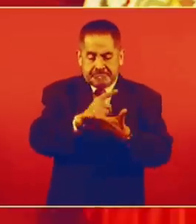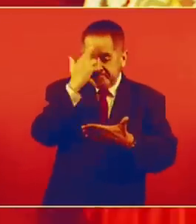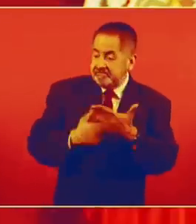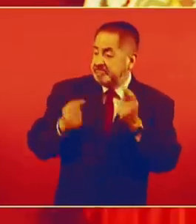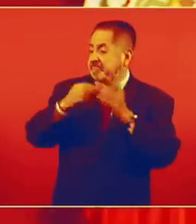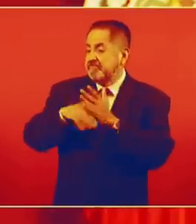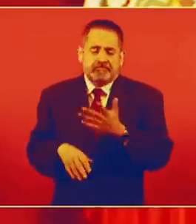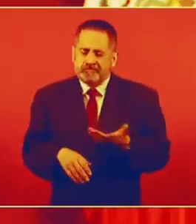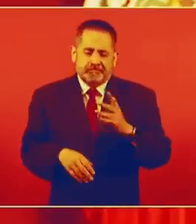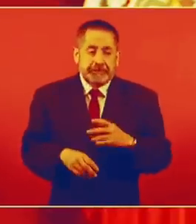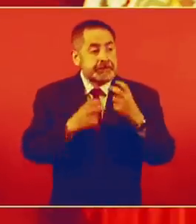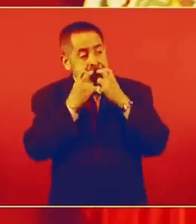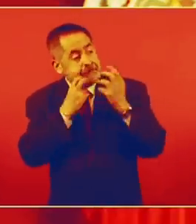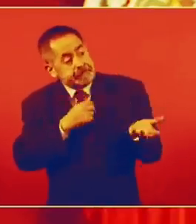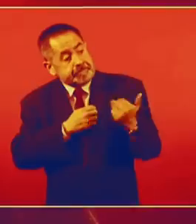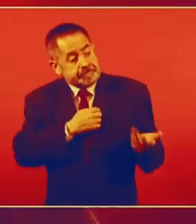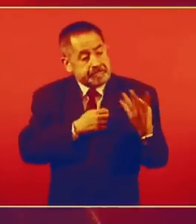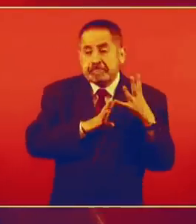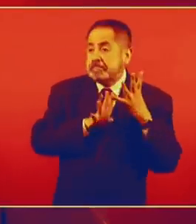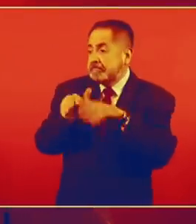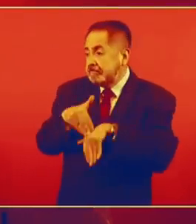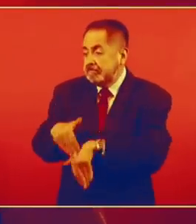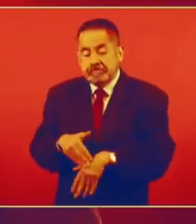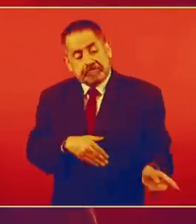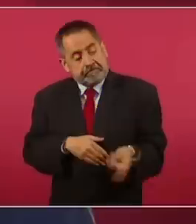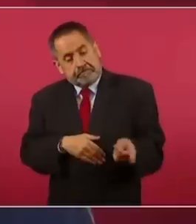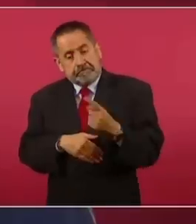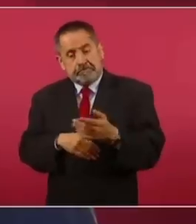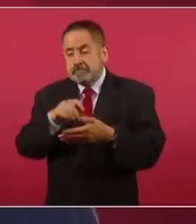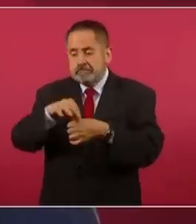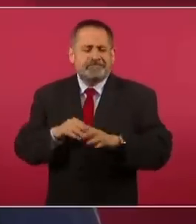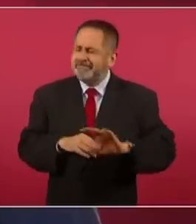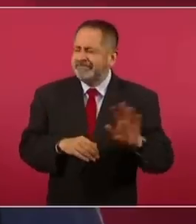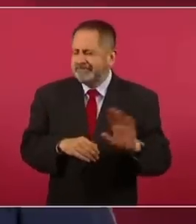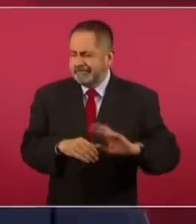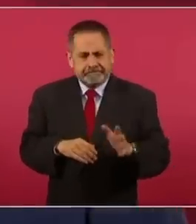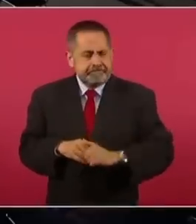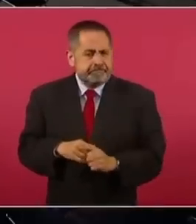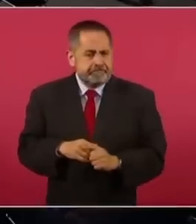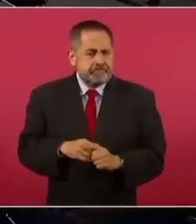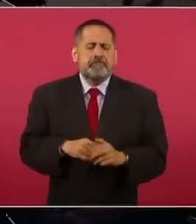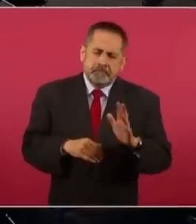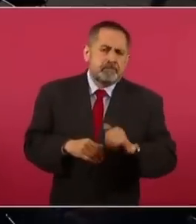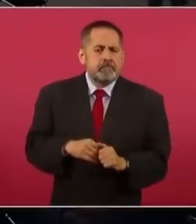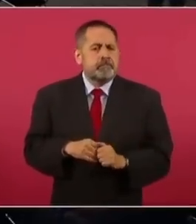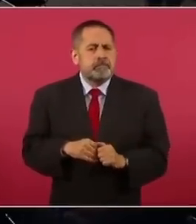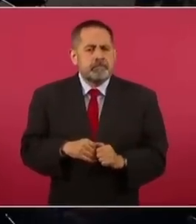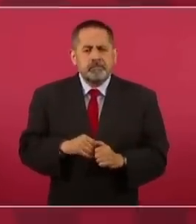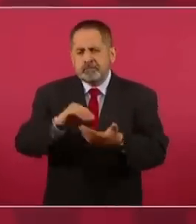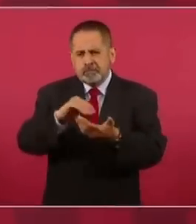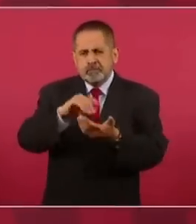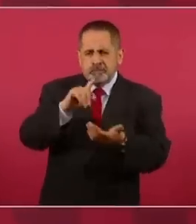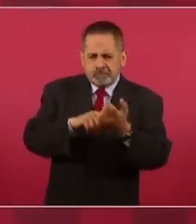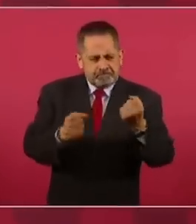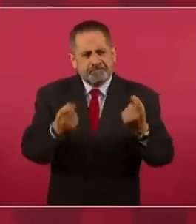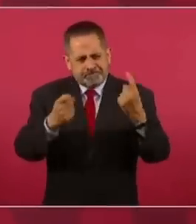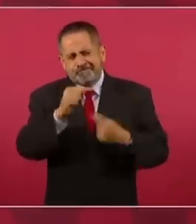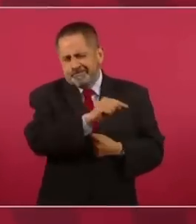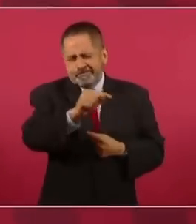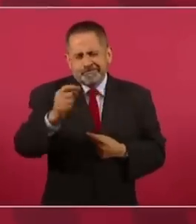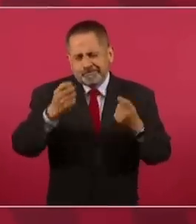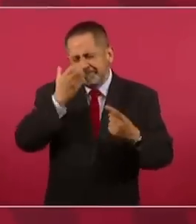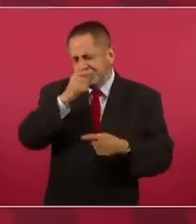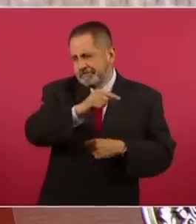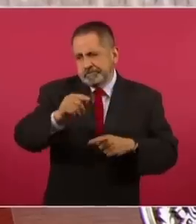violaciones, acarreos, inducción de voto, y hubo todavía ese tipo de